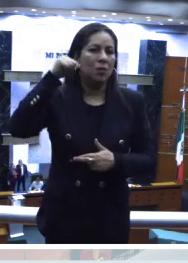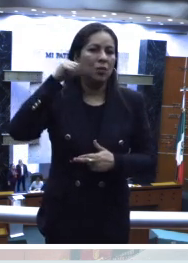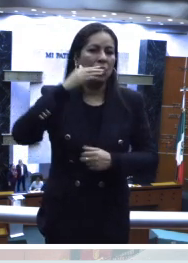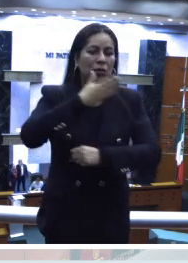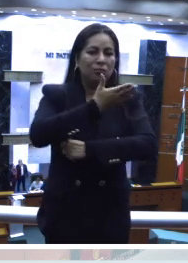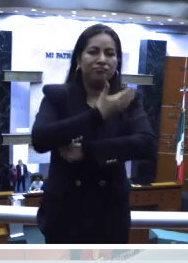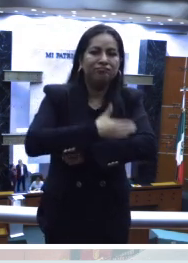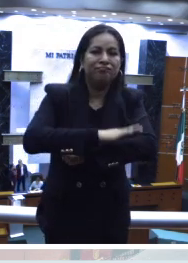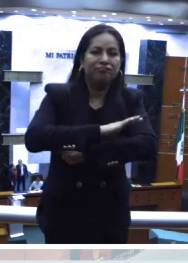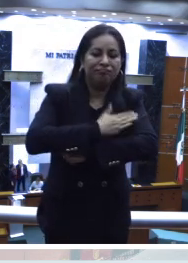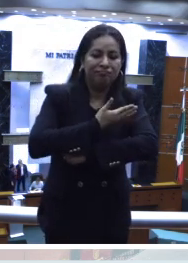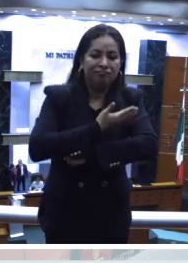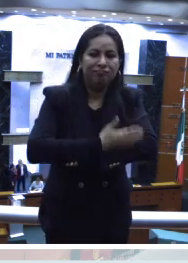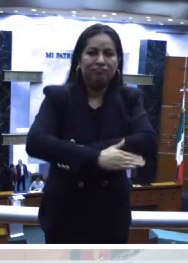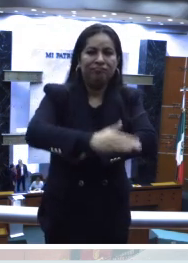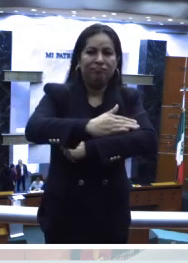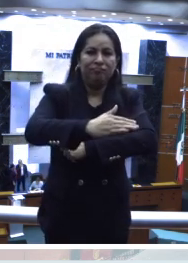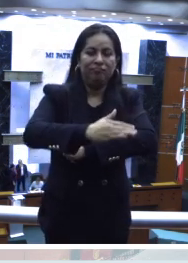Costa